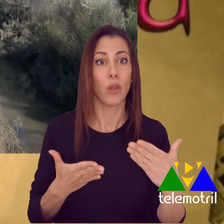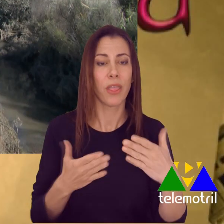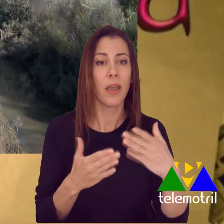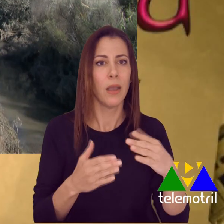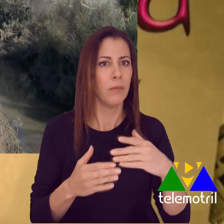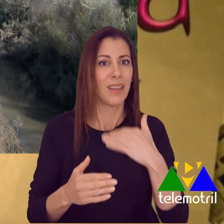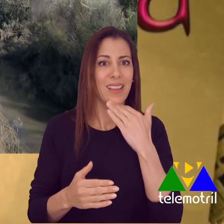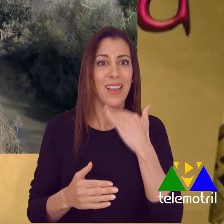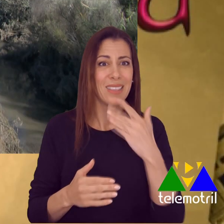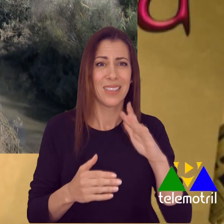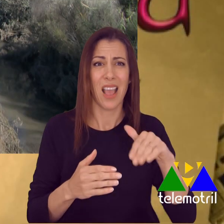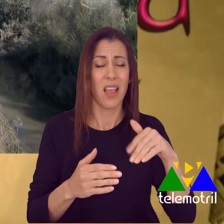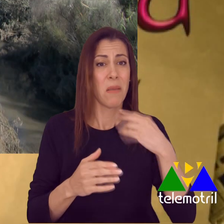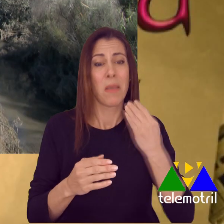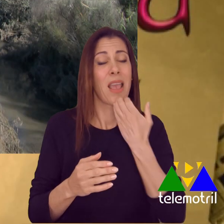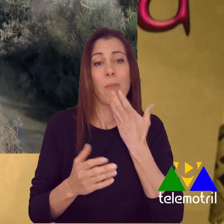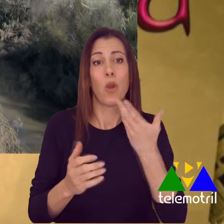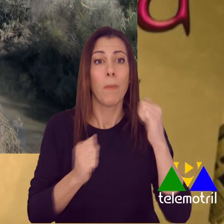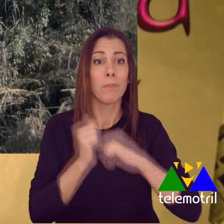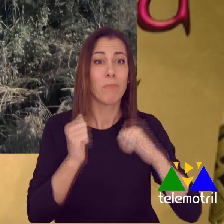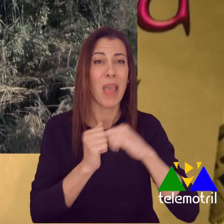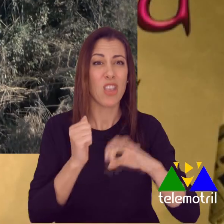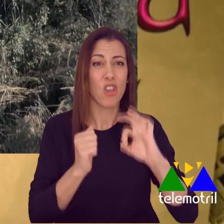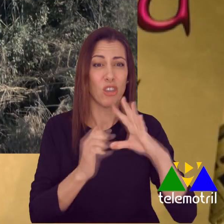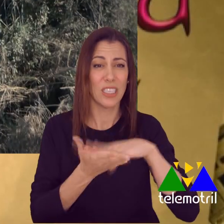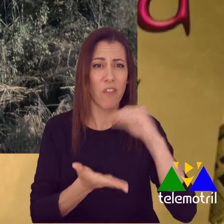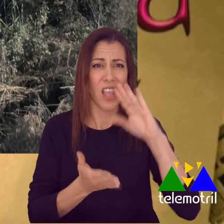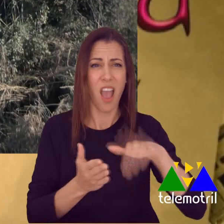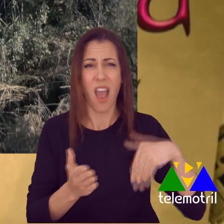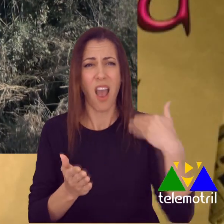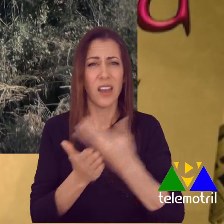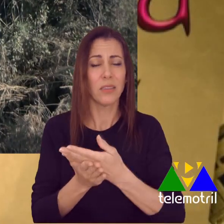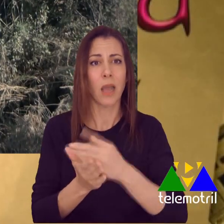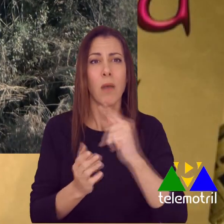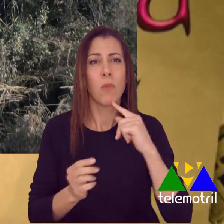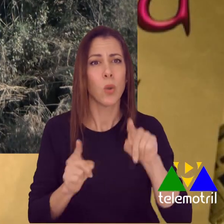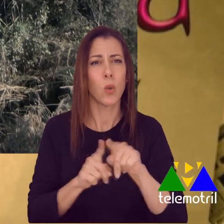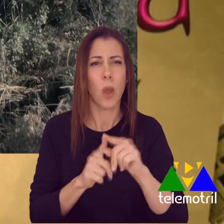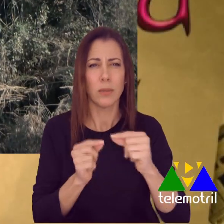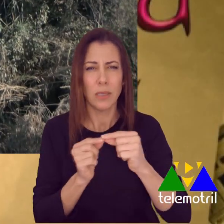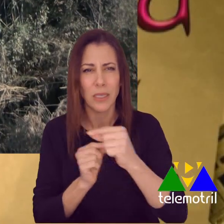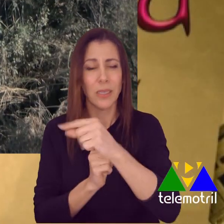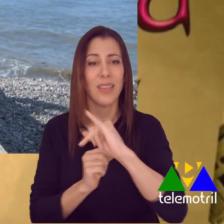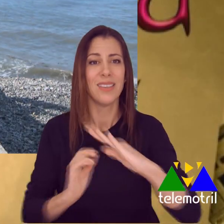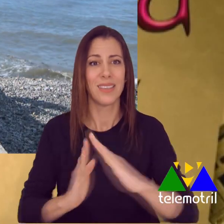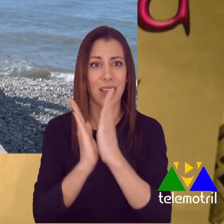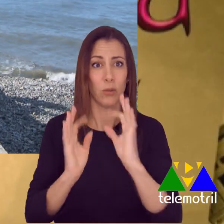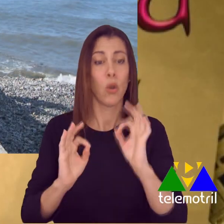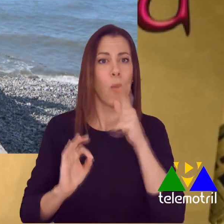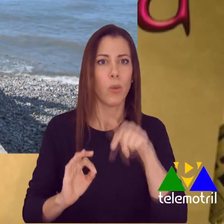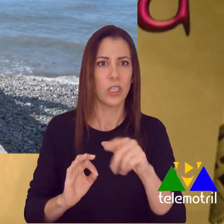Peñón de Salobreñas hasta la punta del río, hasta la Punta del Santo prácticamente. Es decir, un delta